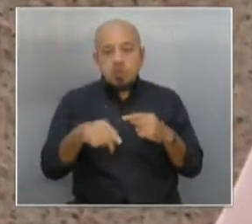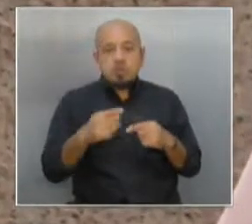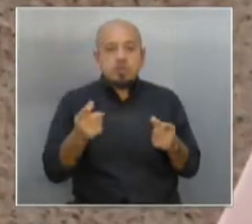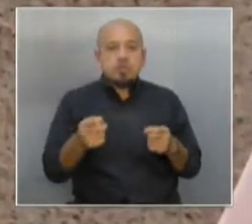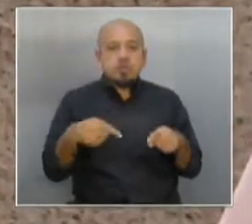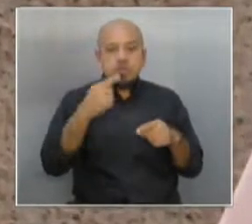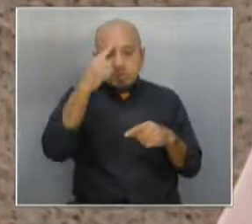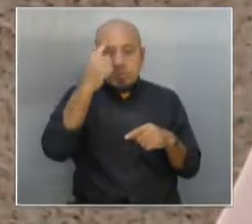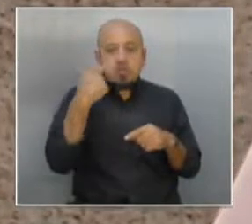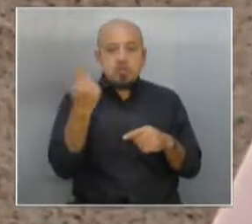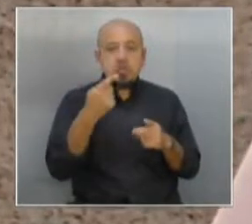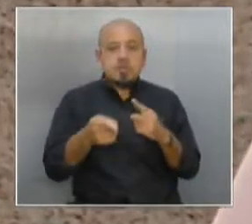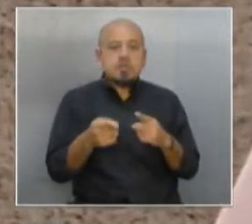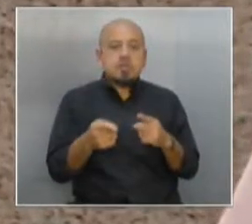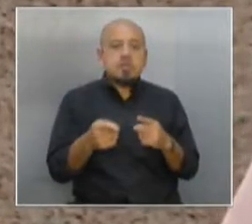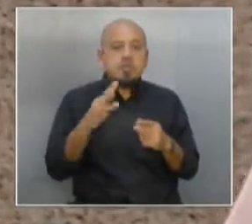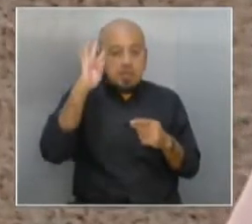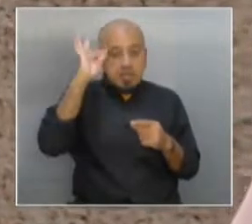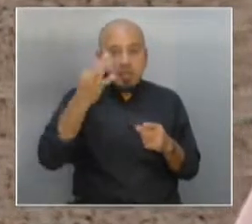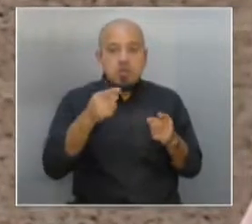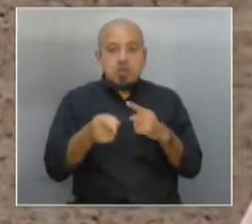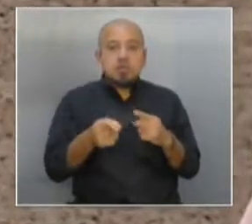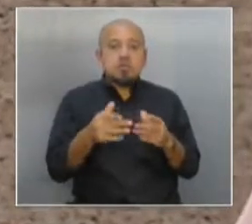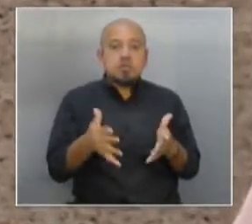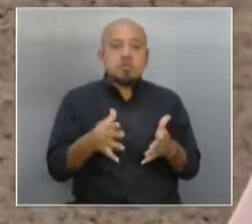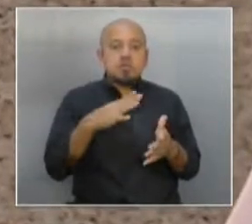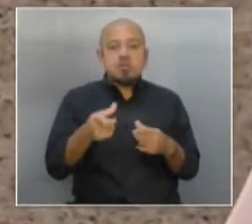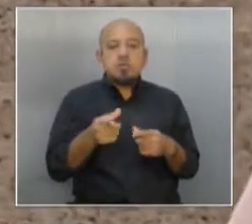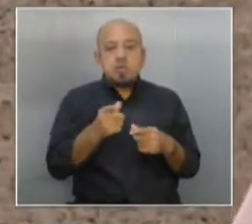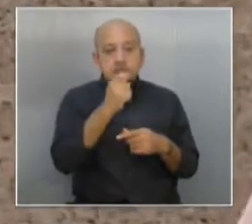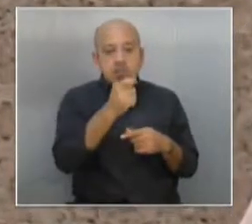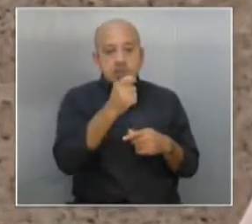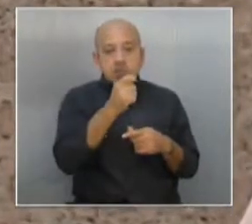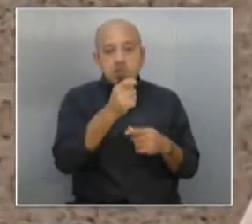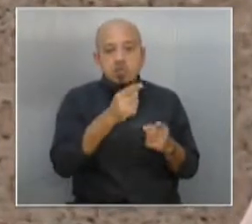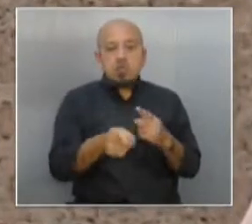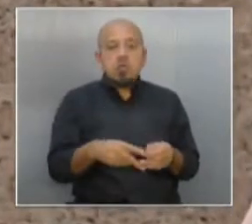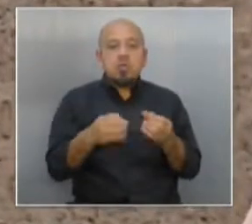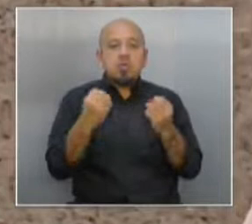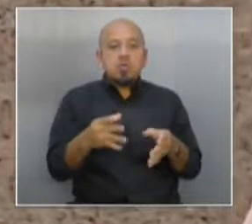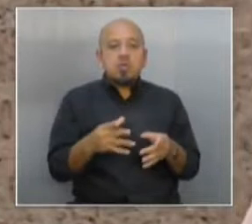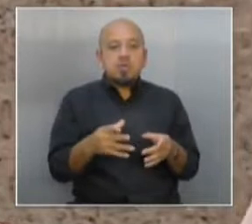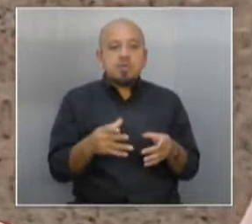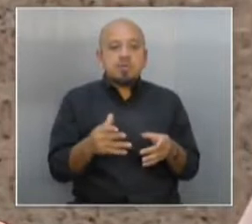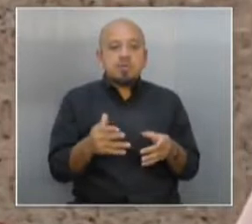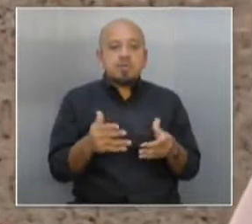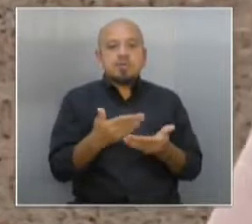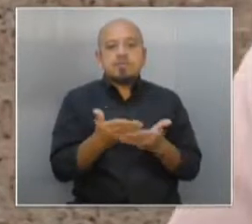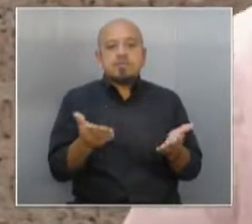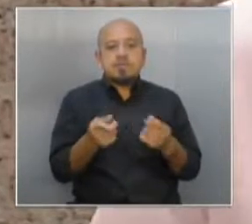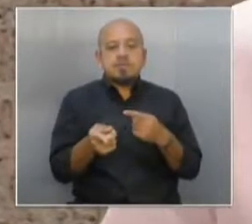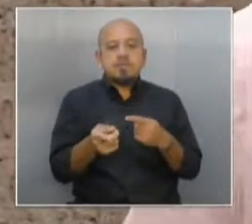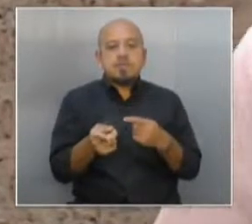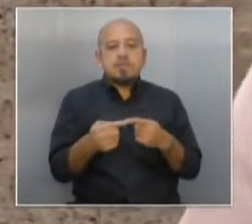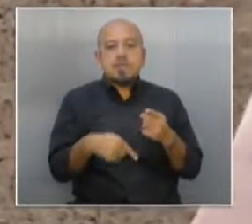fenómenos internacionales, y creo que eso le hace mucho bien al periodismo nacional, porque nos permite mirar